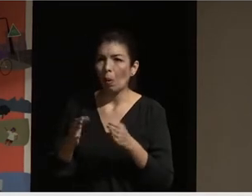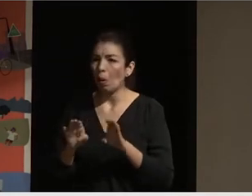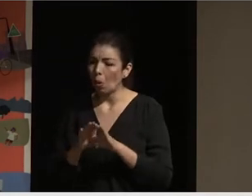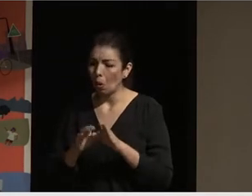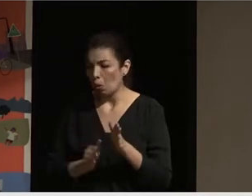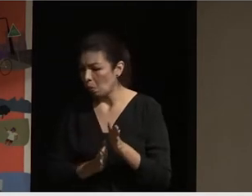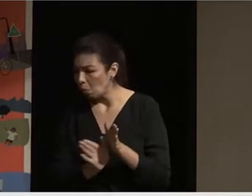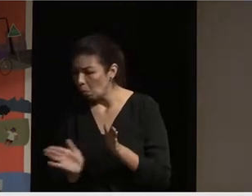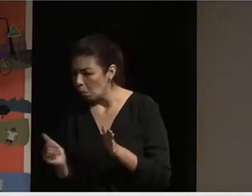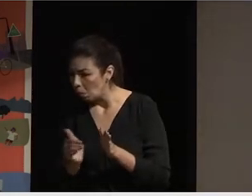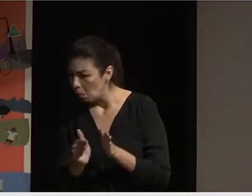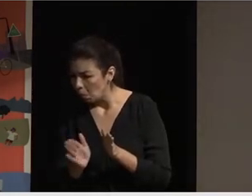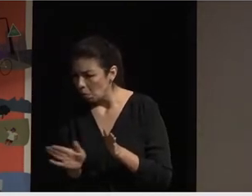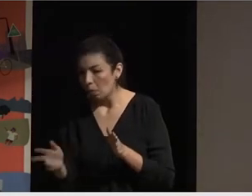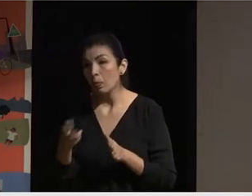escenario.